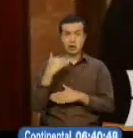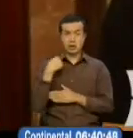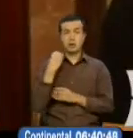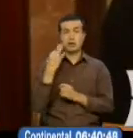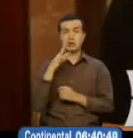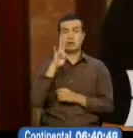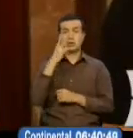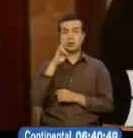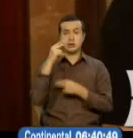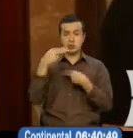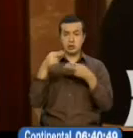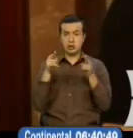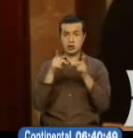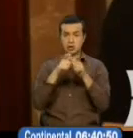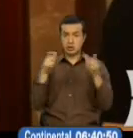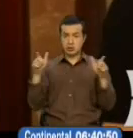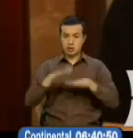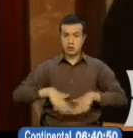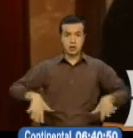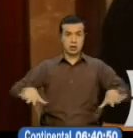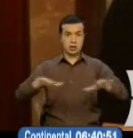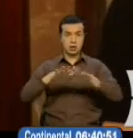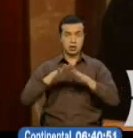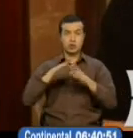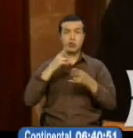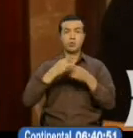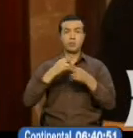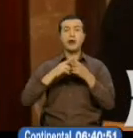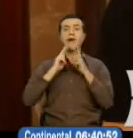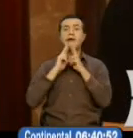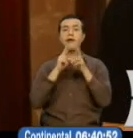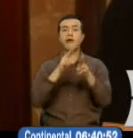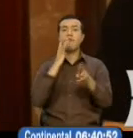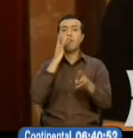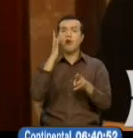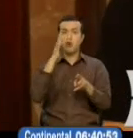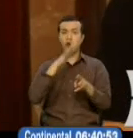17 hectáreas en el sitio denominado Río de Oro, que